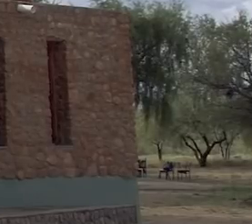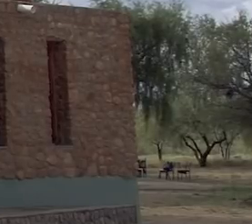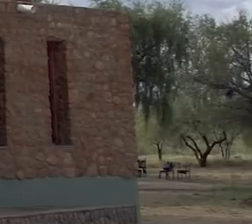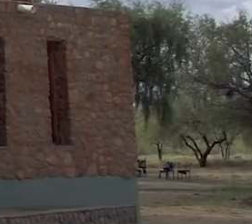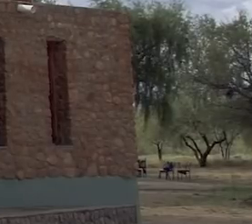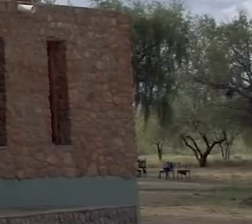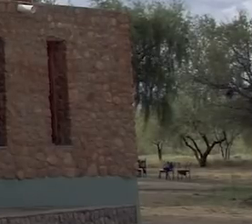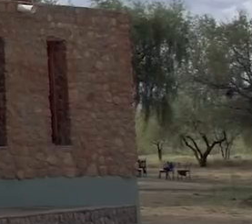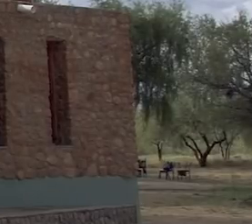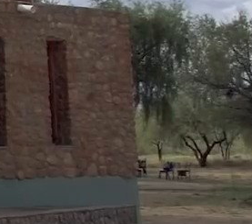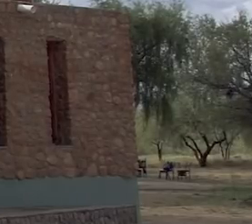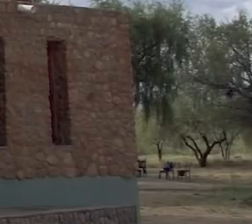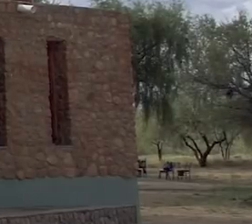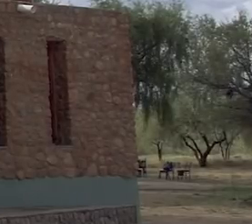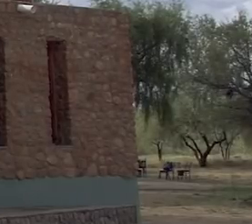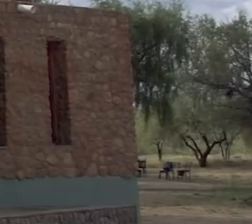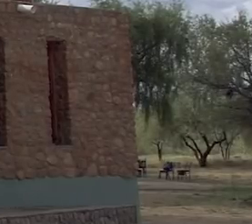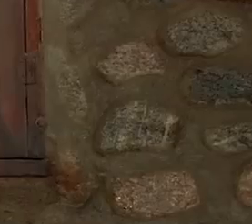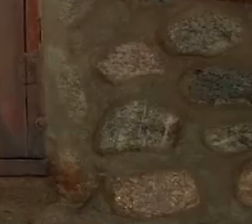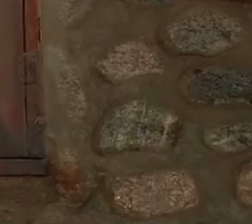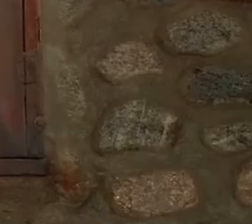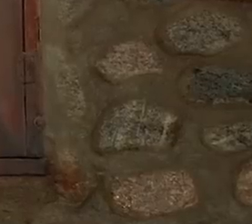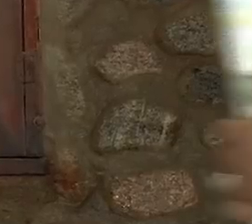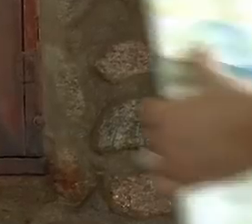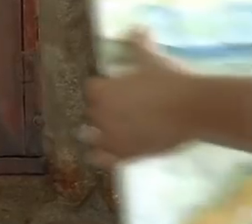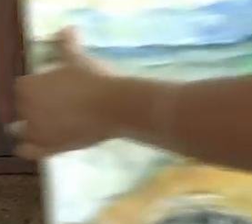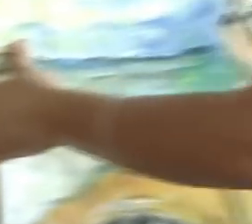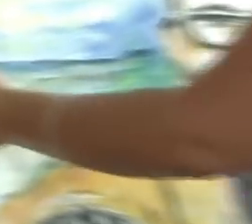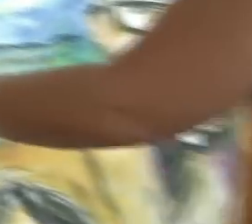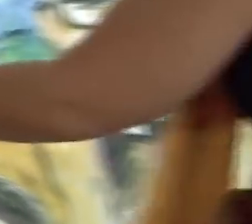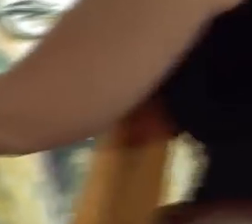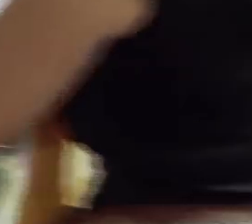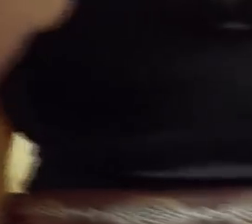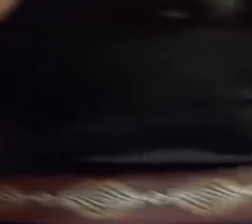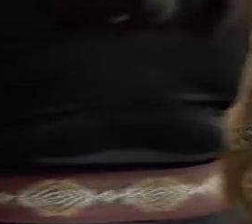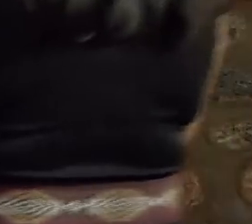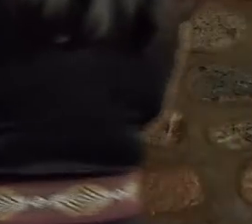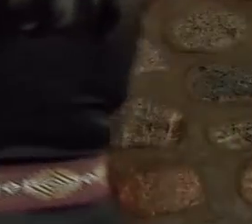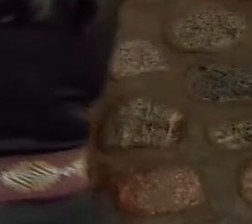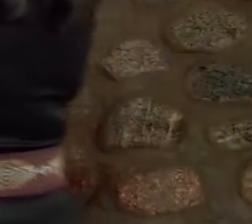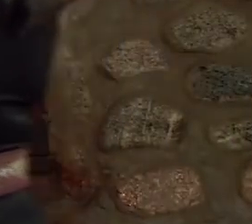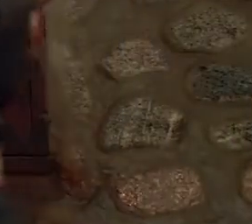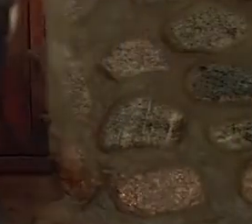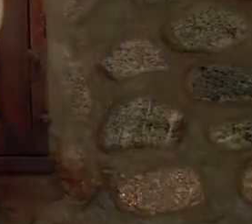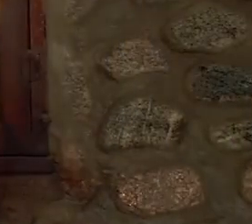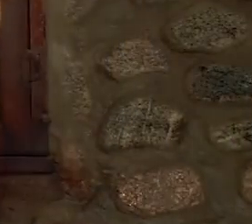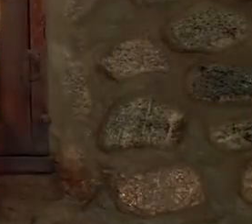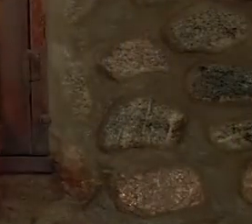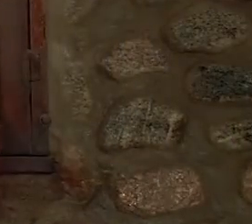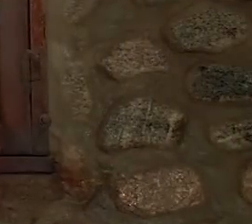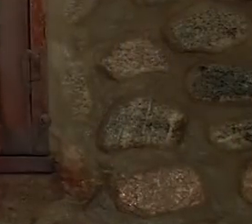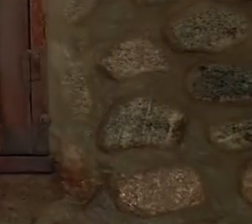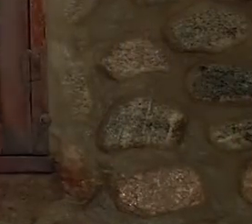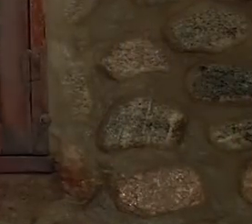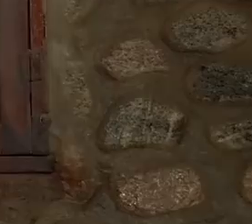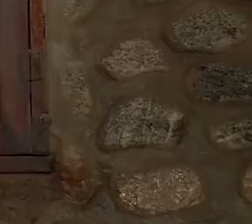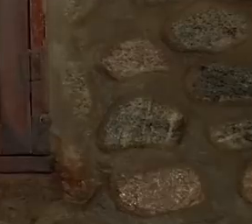Y con su ofrenda traen la buena noticia. Traen